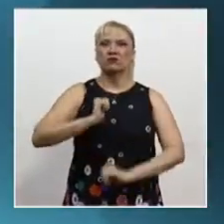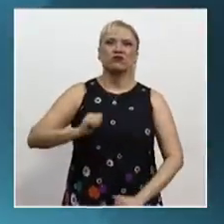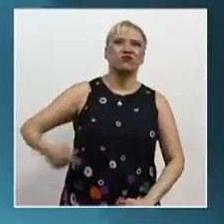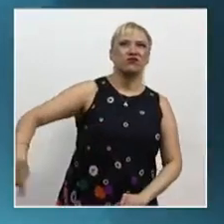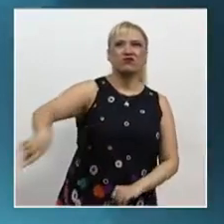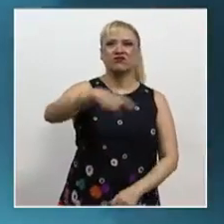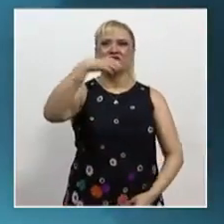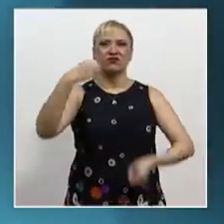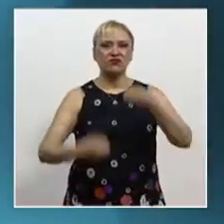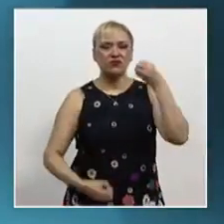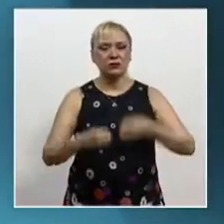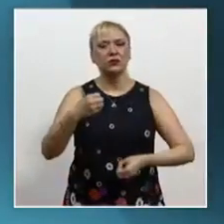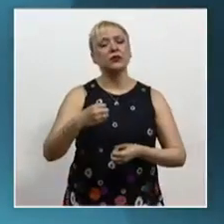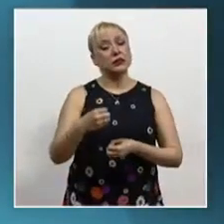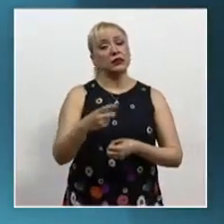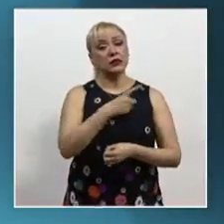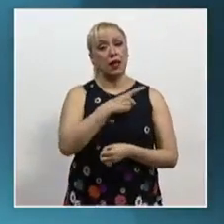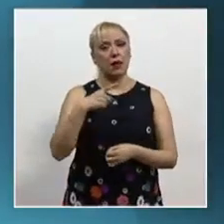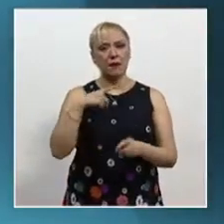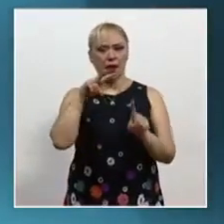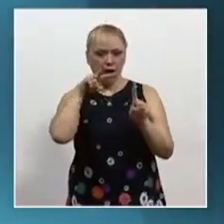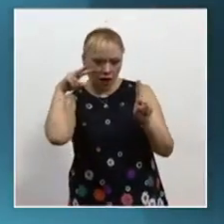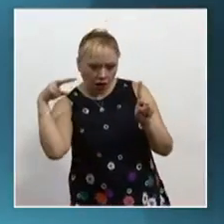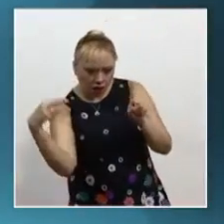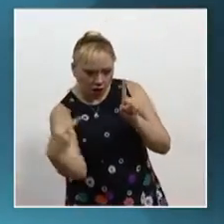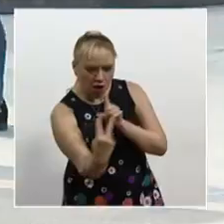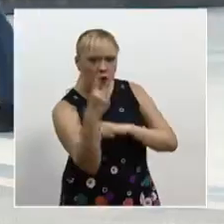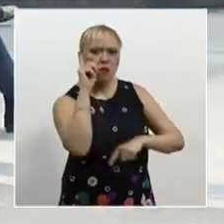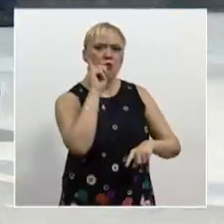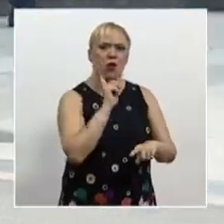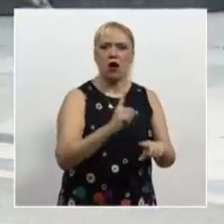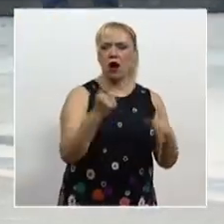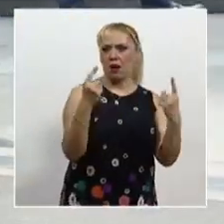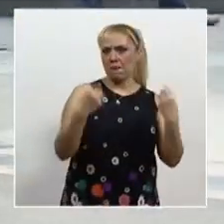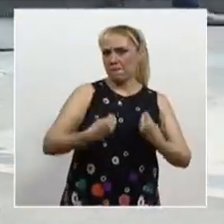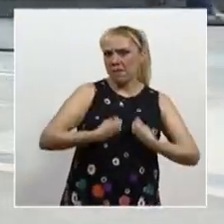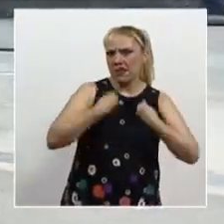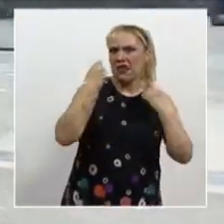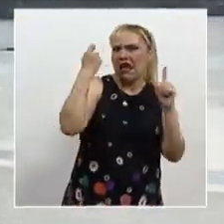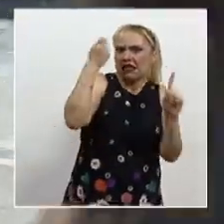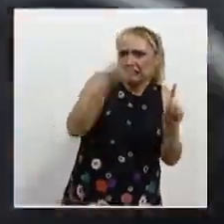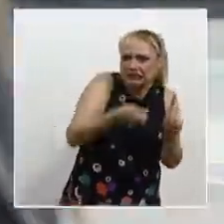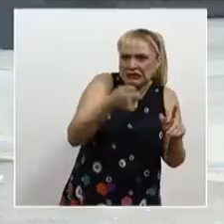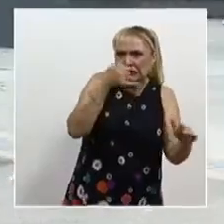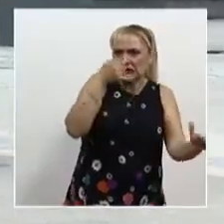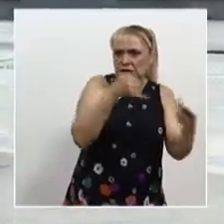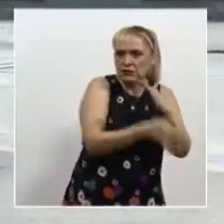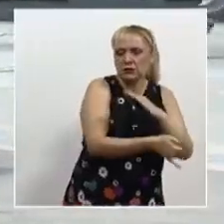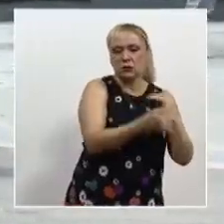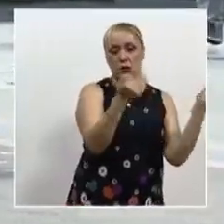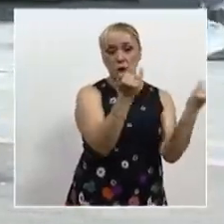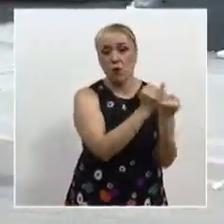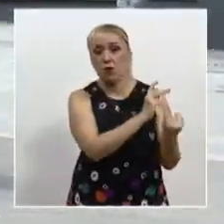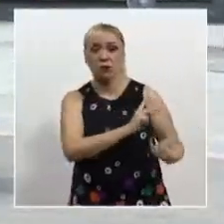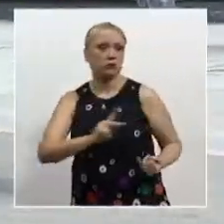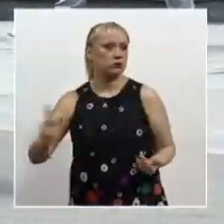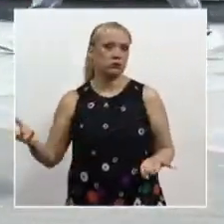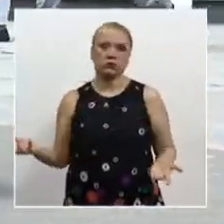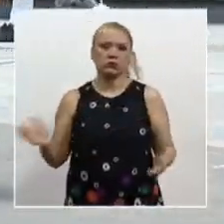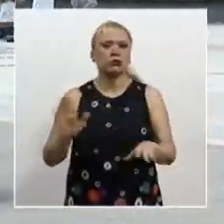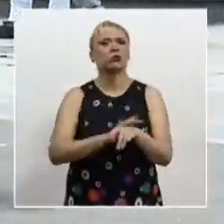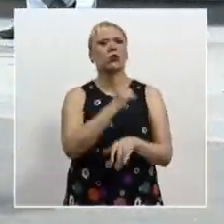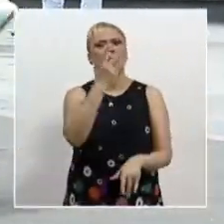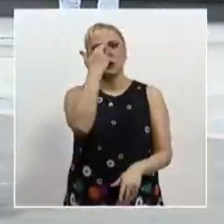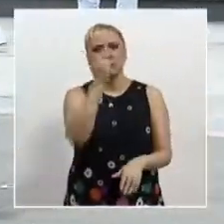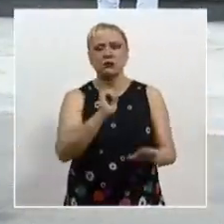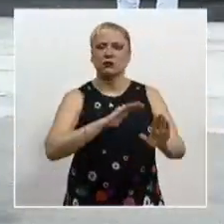judiciales actúen con perspectiva de género, entre ellas abstenerse de incurrir en prácticas de discriminación o violencia por razones de